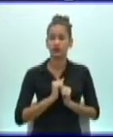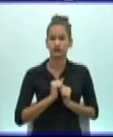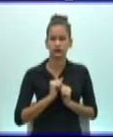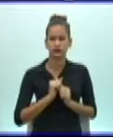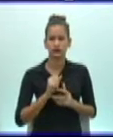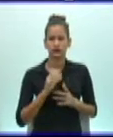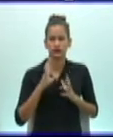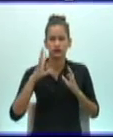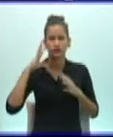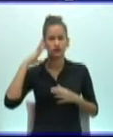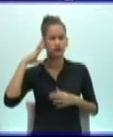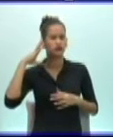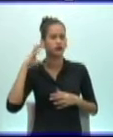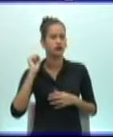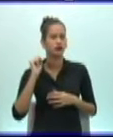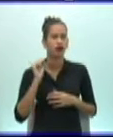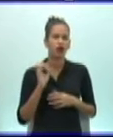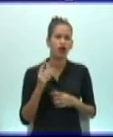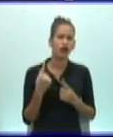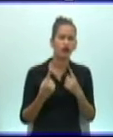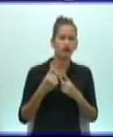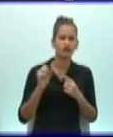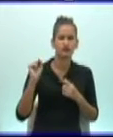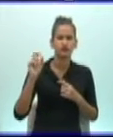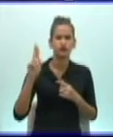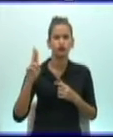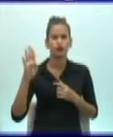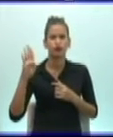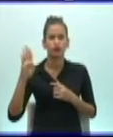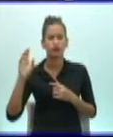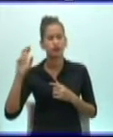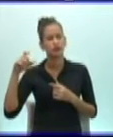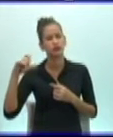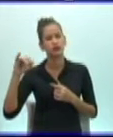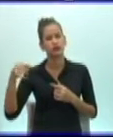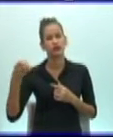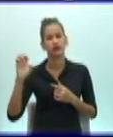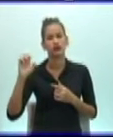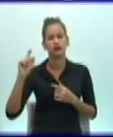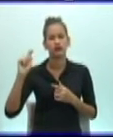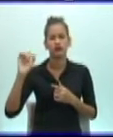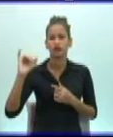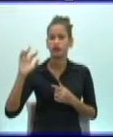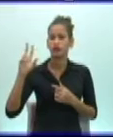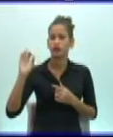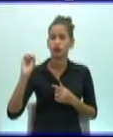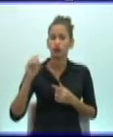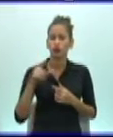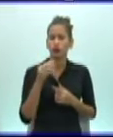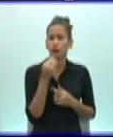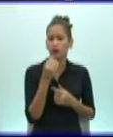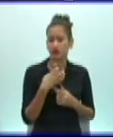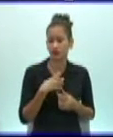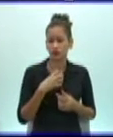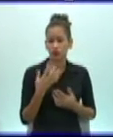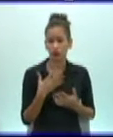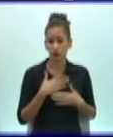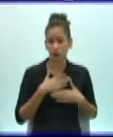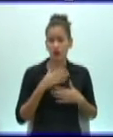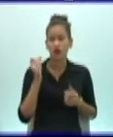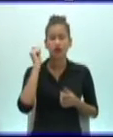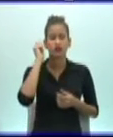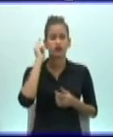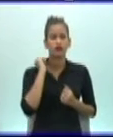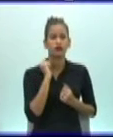muy subjetivo. Ustedes pueden también tener sus ideas y pueden escribir en sus cuadernos acerca de lo